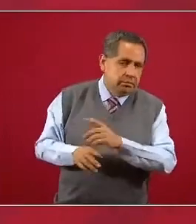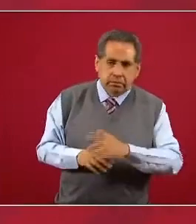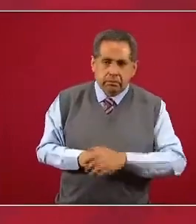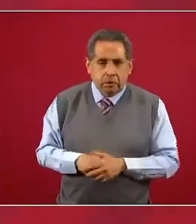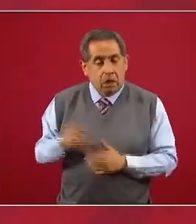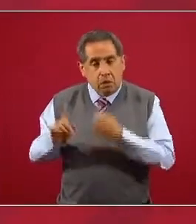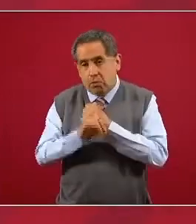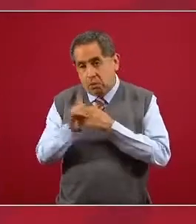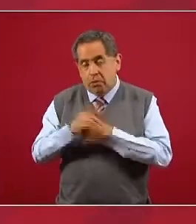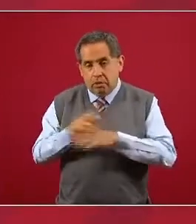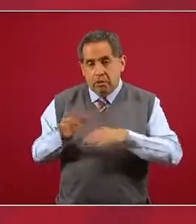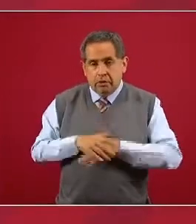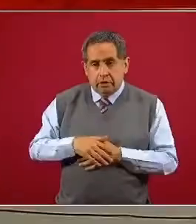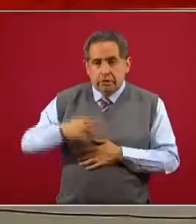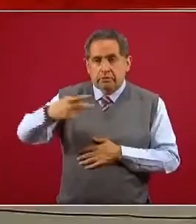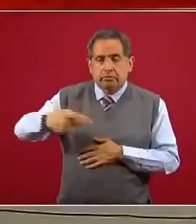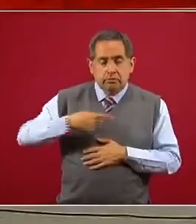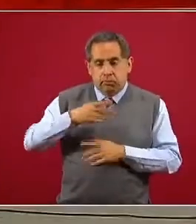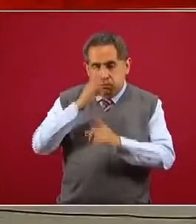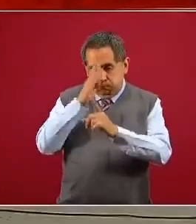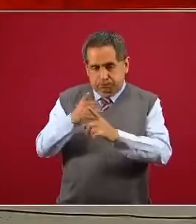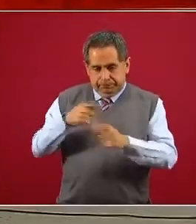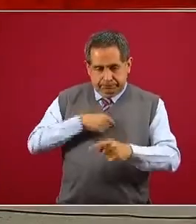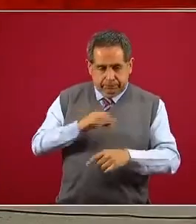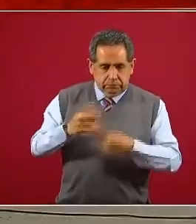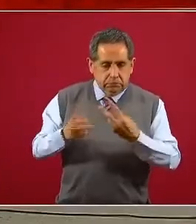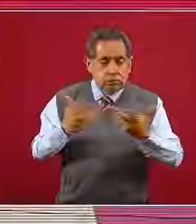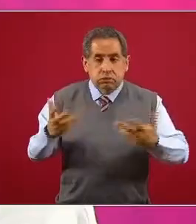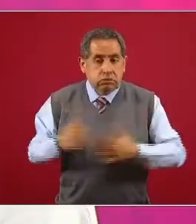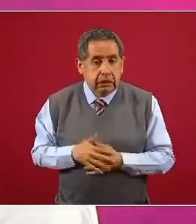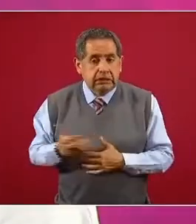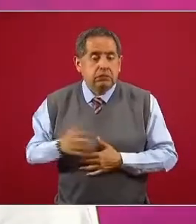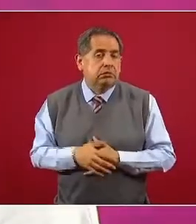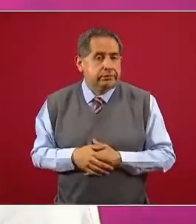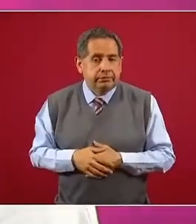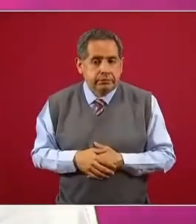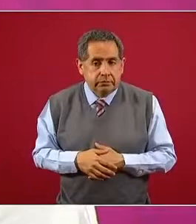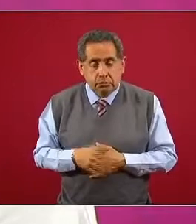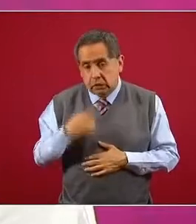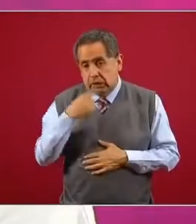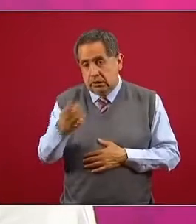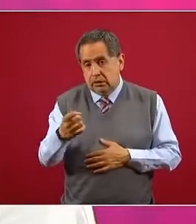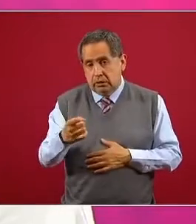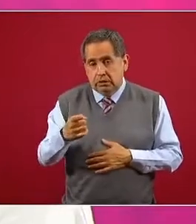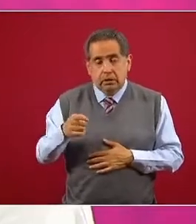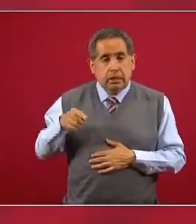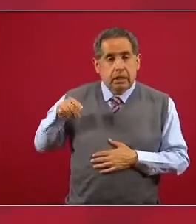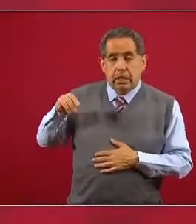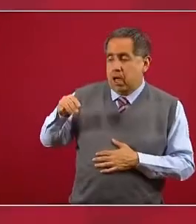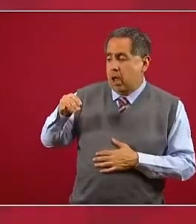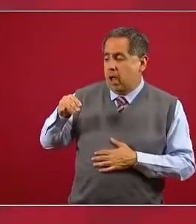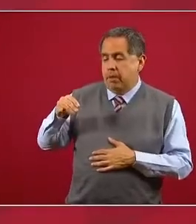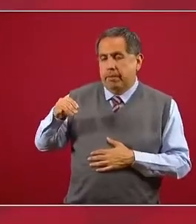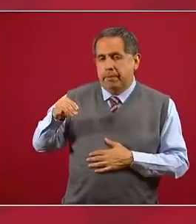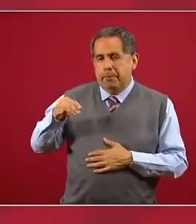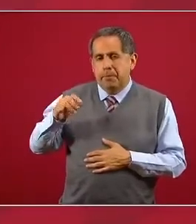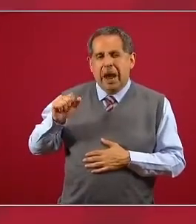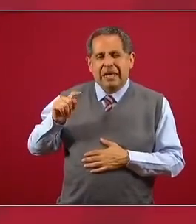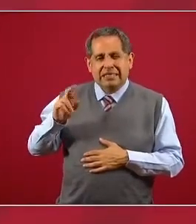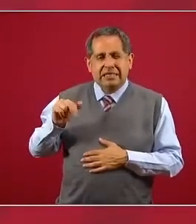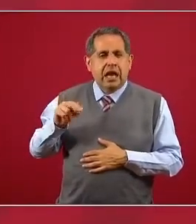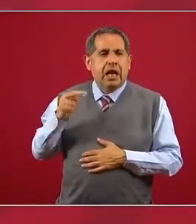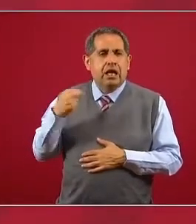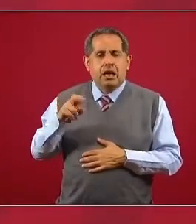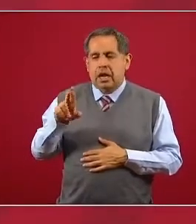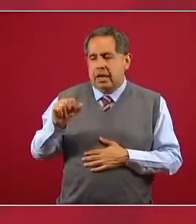es un problema. La pregunta directa de qué se puede hacer o qué se está haciendo, le diría, la maestra Raquel Buenrostro, quien es la